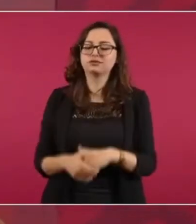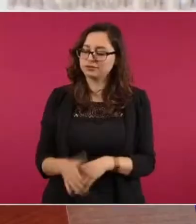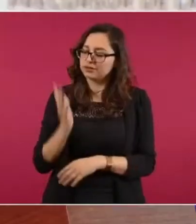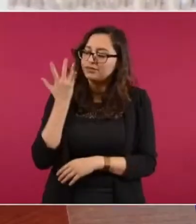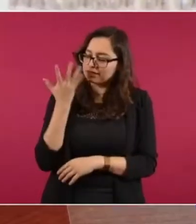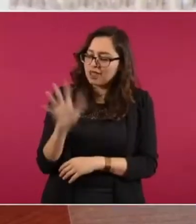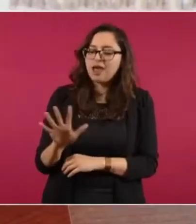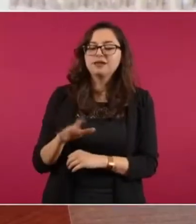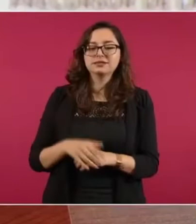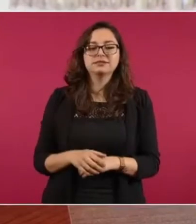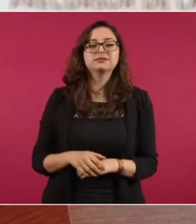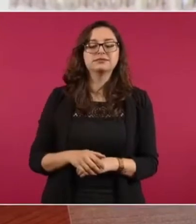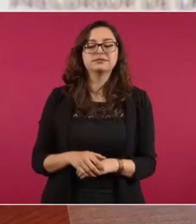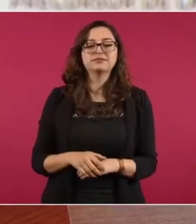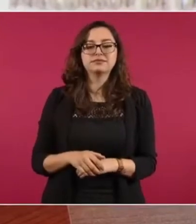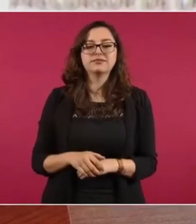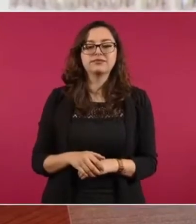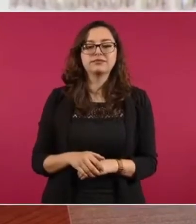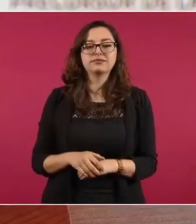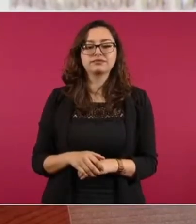aviones.